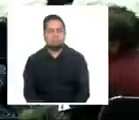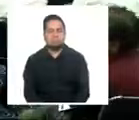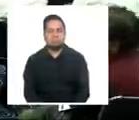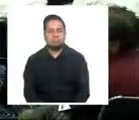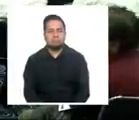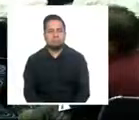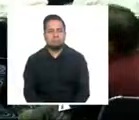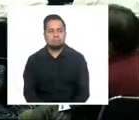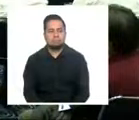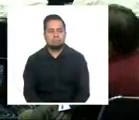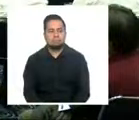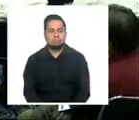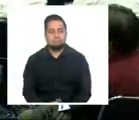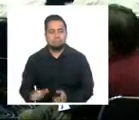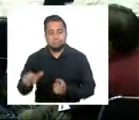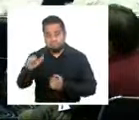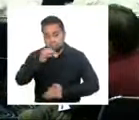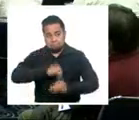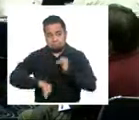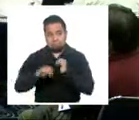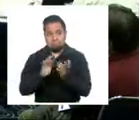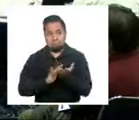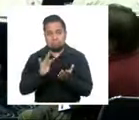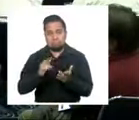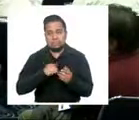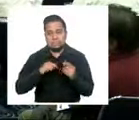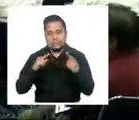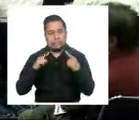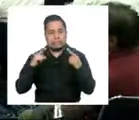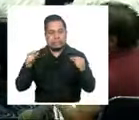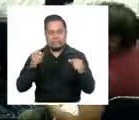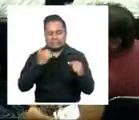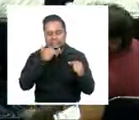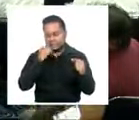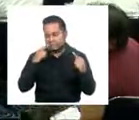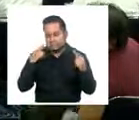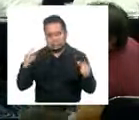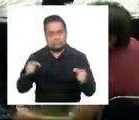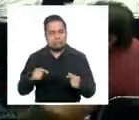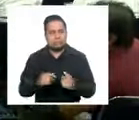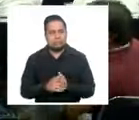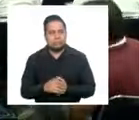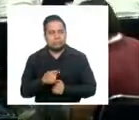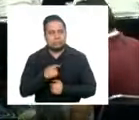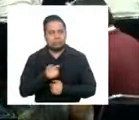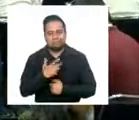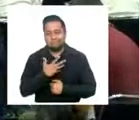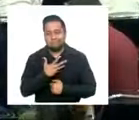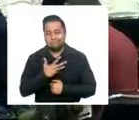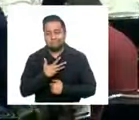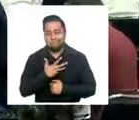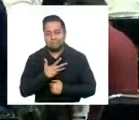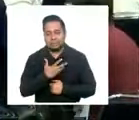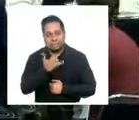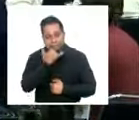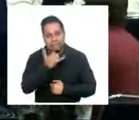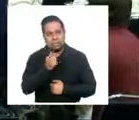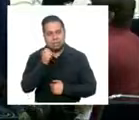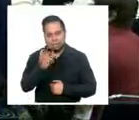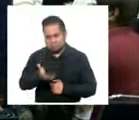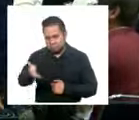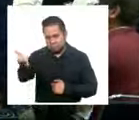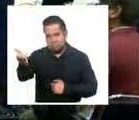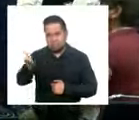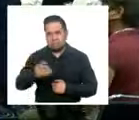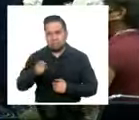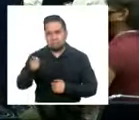Pues agradecerles a todos ustedes. Ya nos vamos a retirar. Ya tenemos un poco más de... A ver,